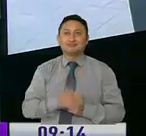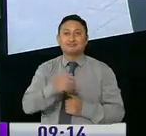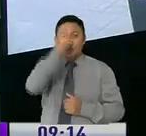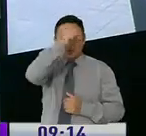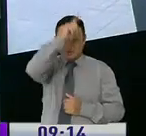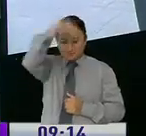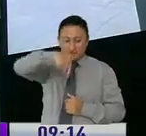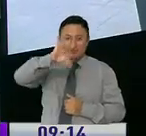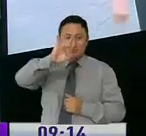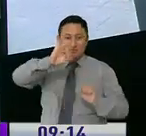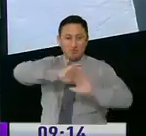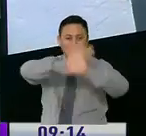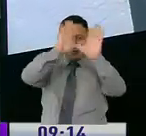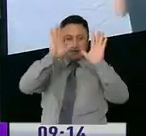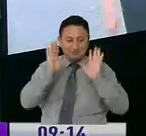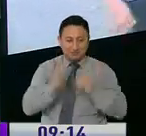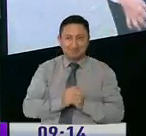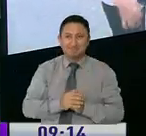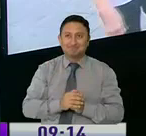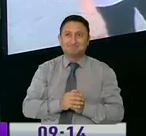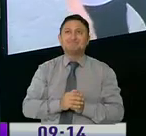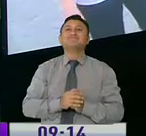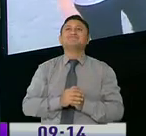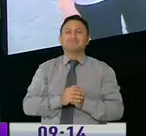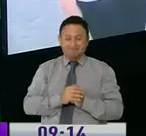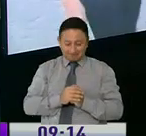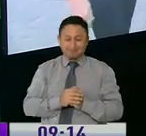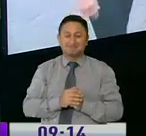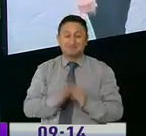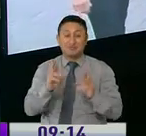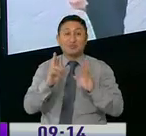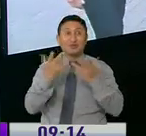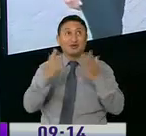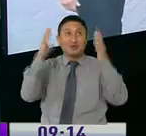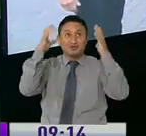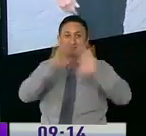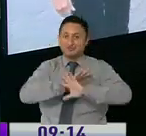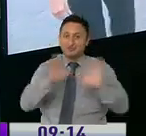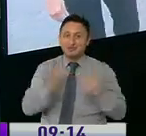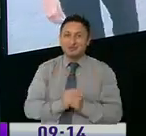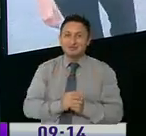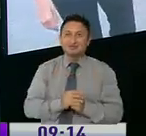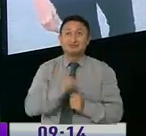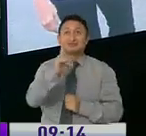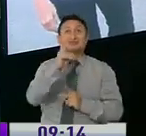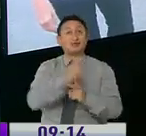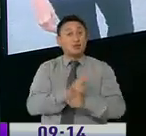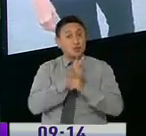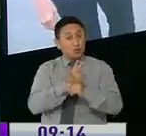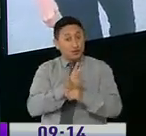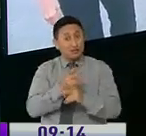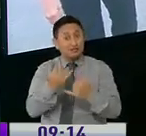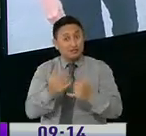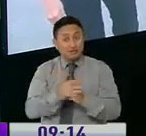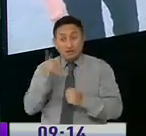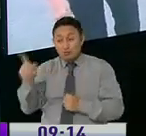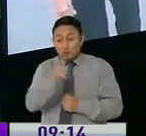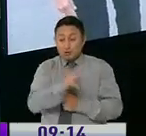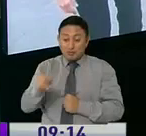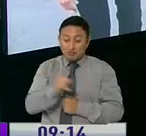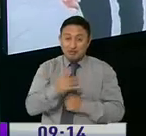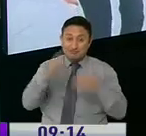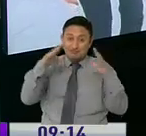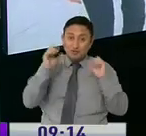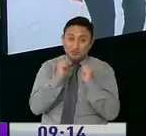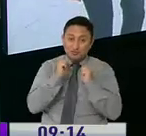esperamos a las 8 de la mañana. Gracias. Ahí estaremos. Veremos entonces que no llueva más. Sofía Vitimilla, cuídate. Has estado de lado a lado y la lluvia y el